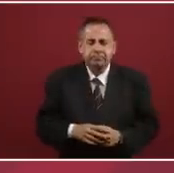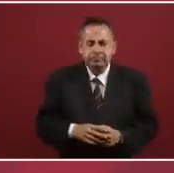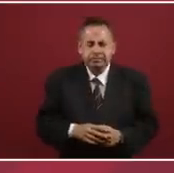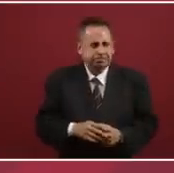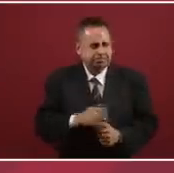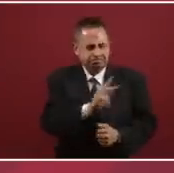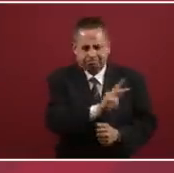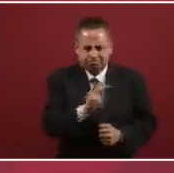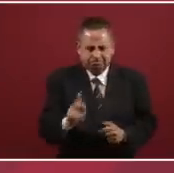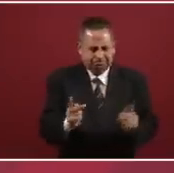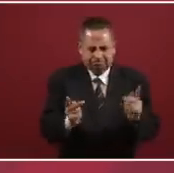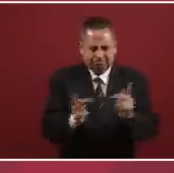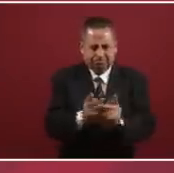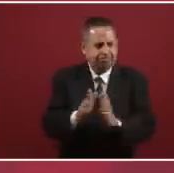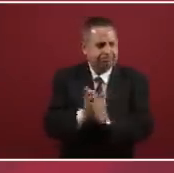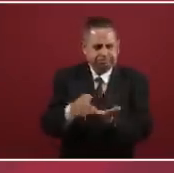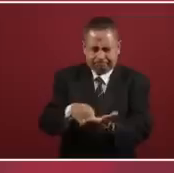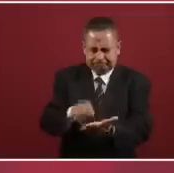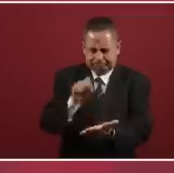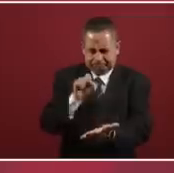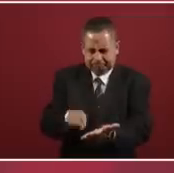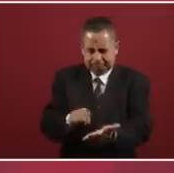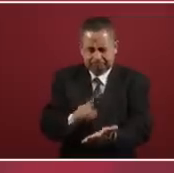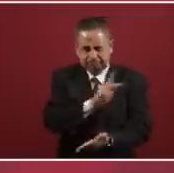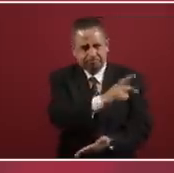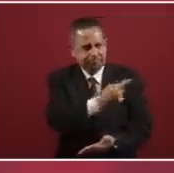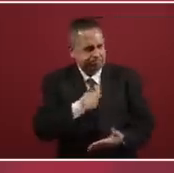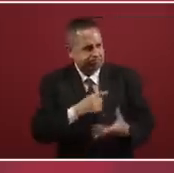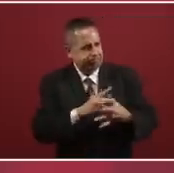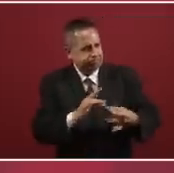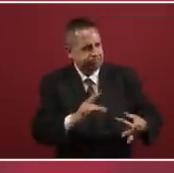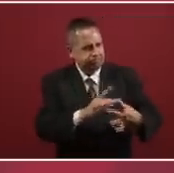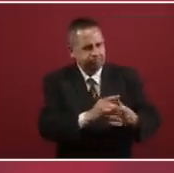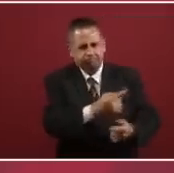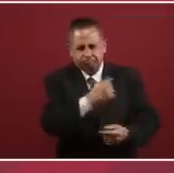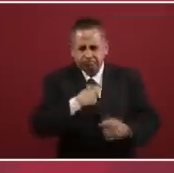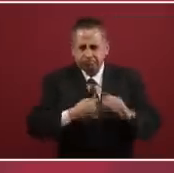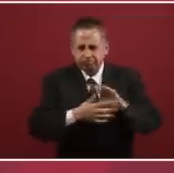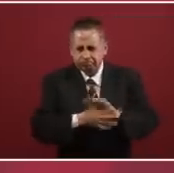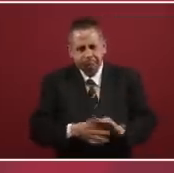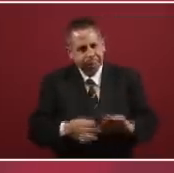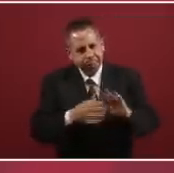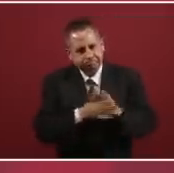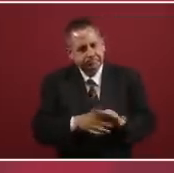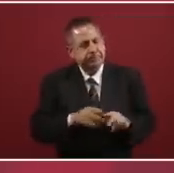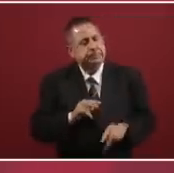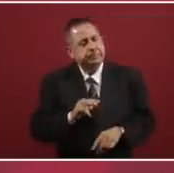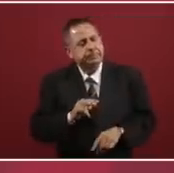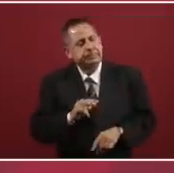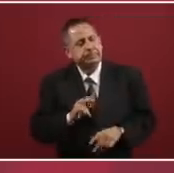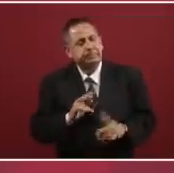Exactas, o sea, lo mismo. Y entonces le